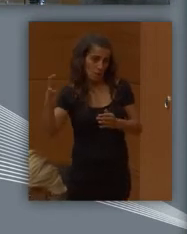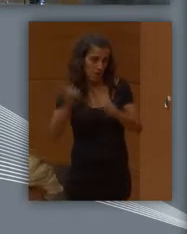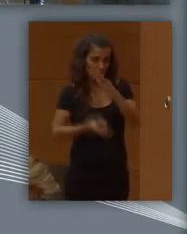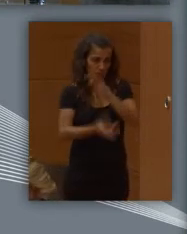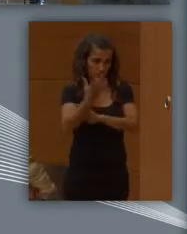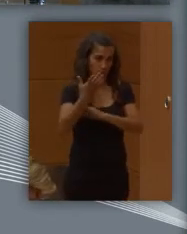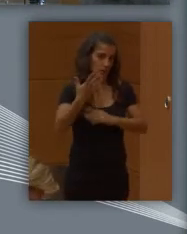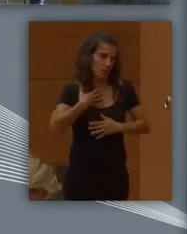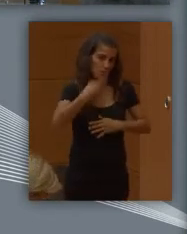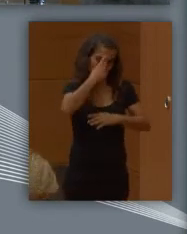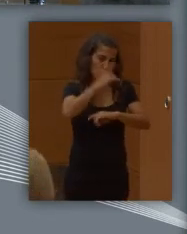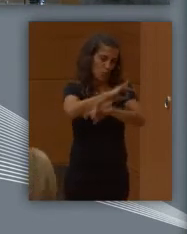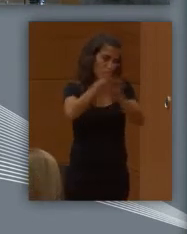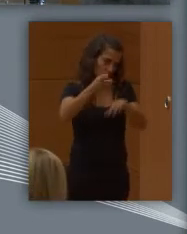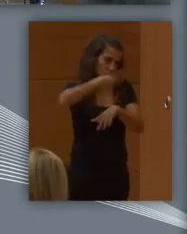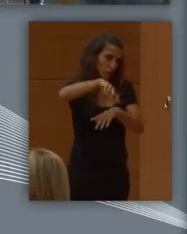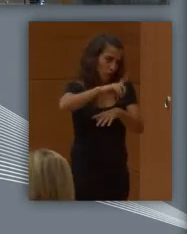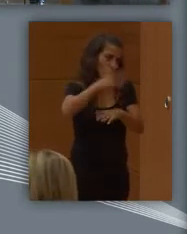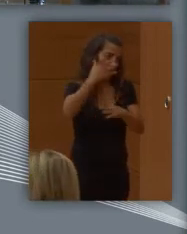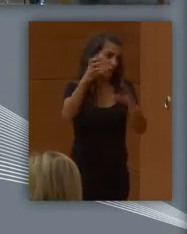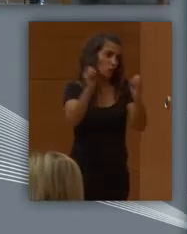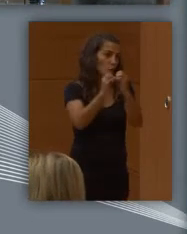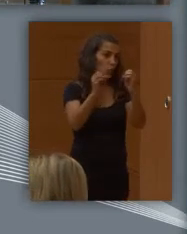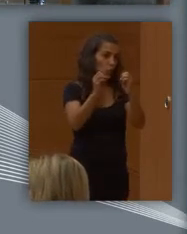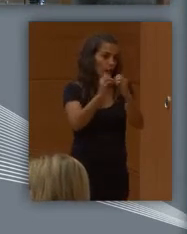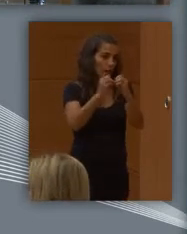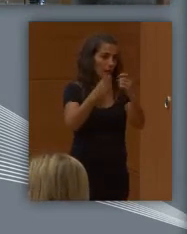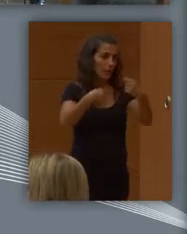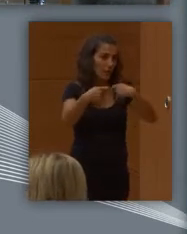ustedes se pueden bajar del market.